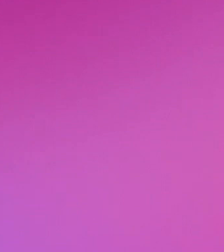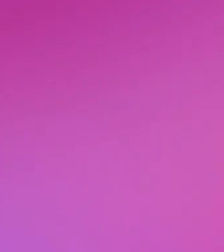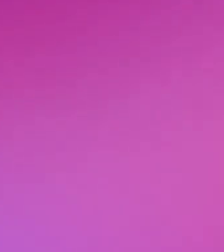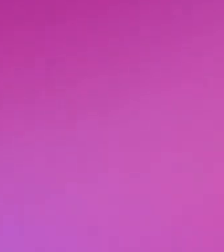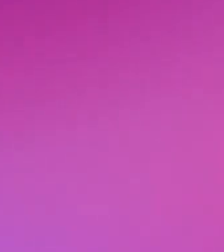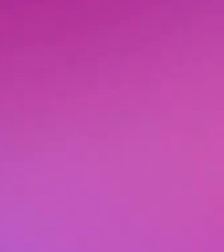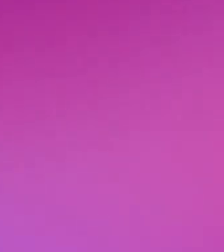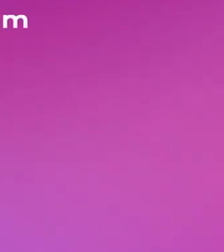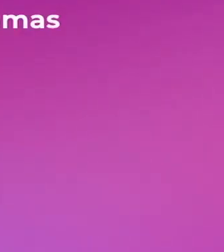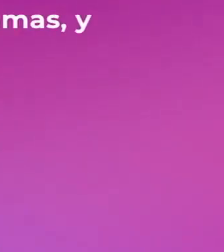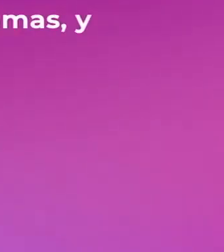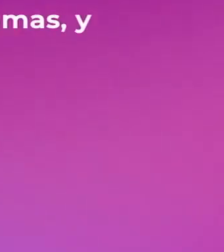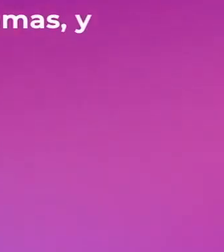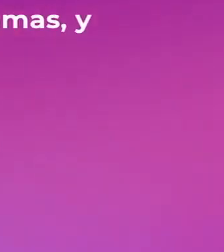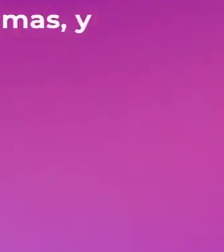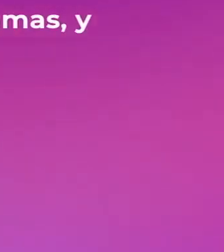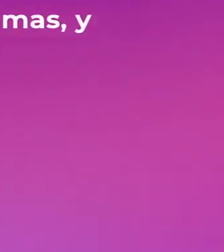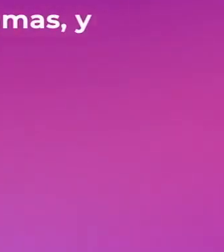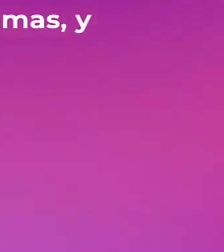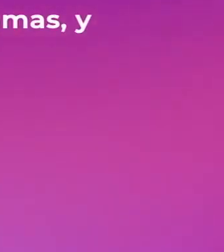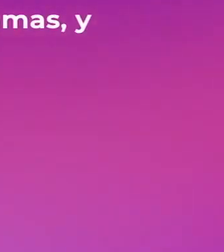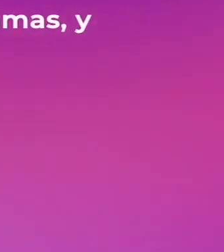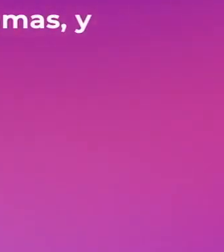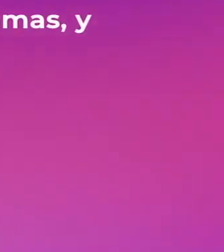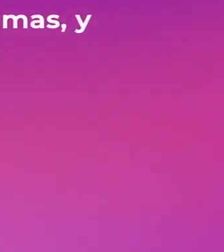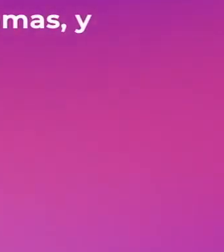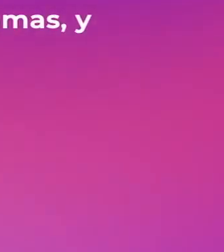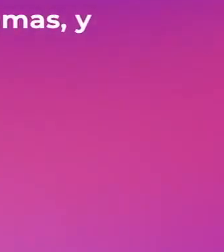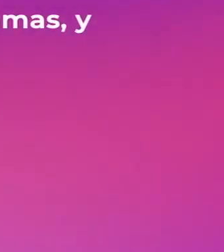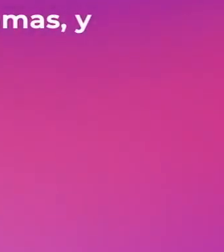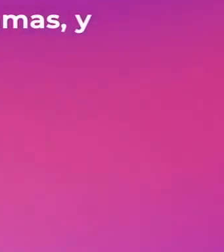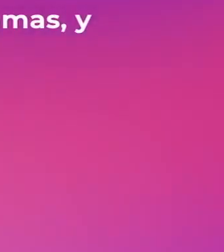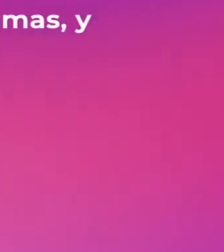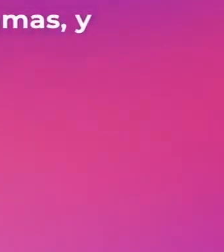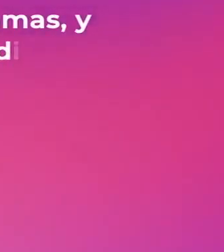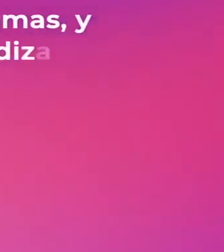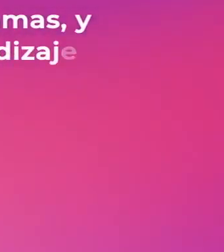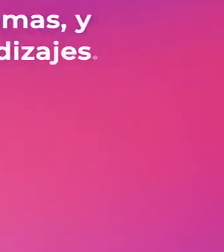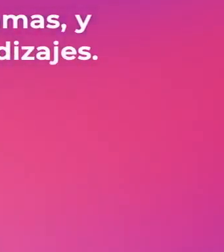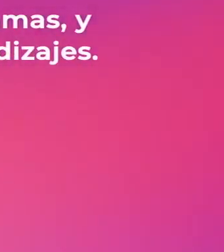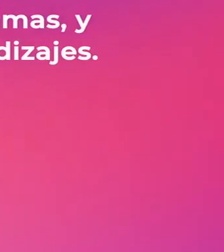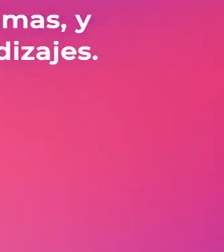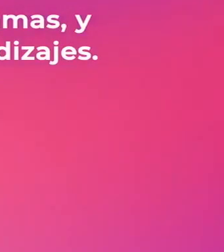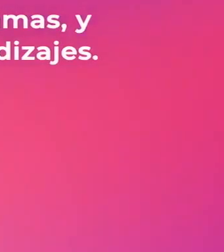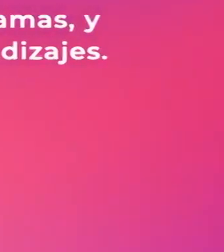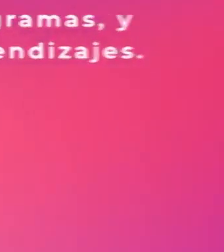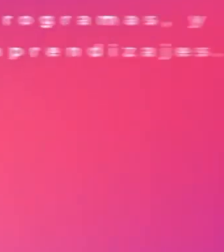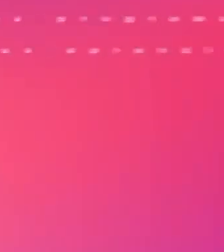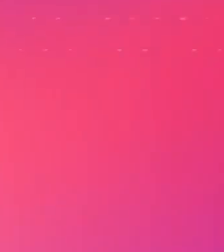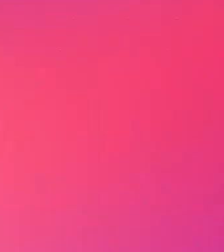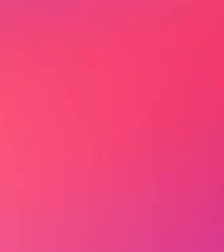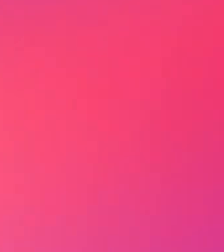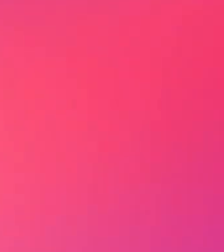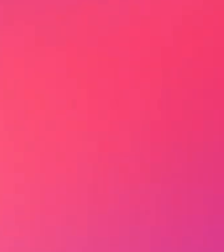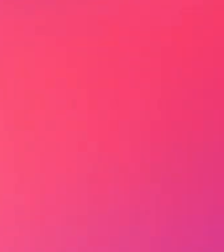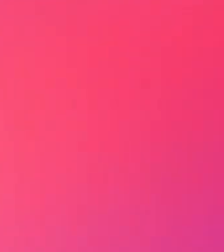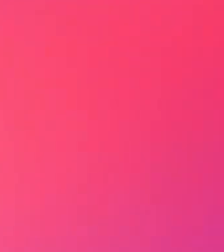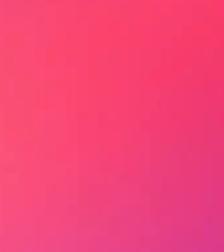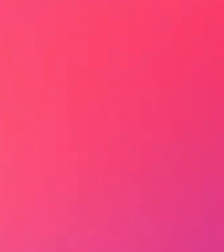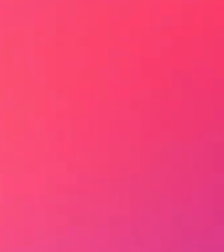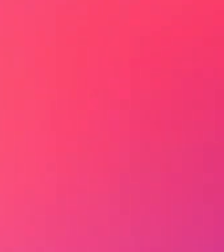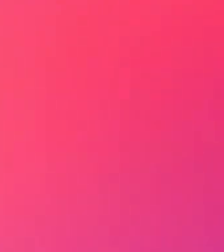aprendeencasa.cep.gov.mx, en donde podrás ver nuevamente los videos de los programas y además encontrarás actividades para fortalecer tus